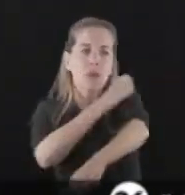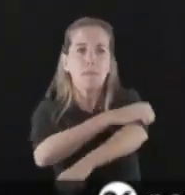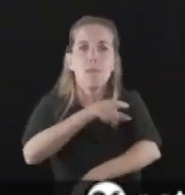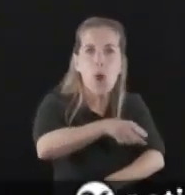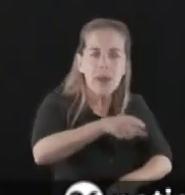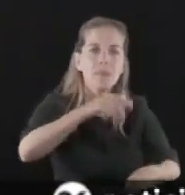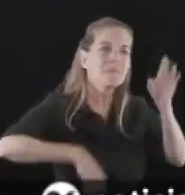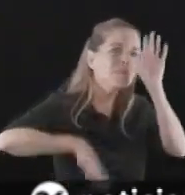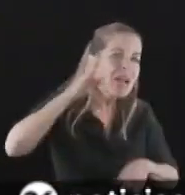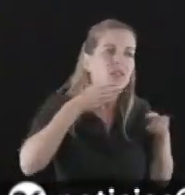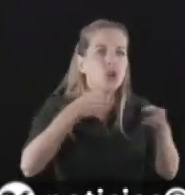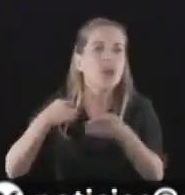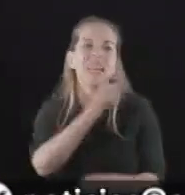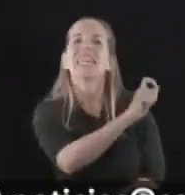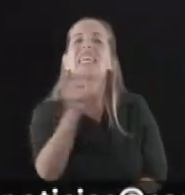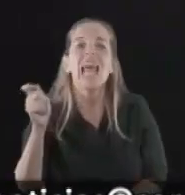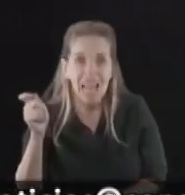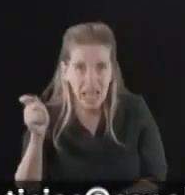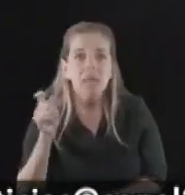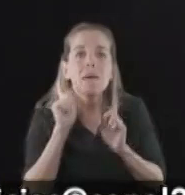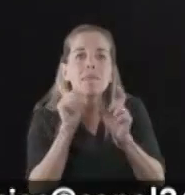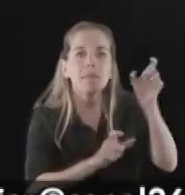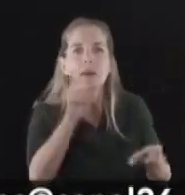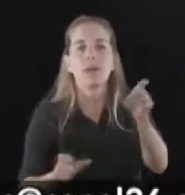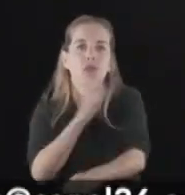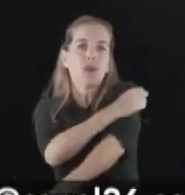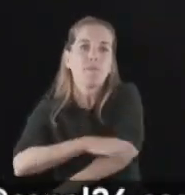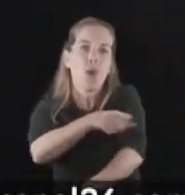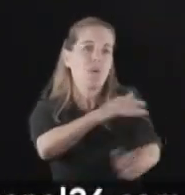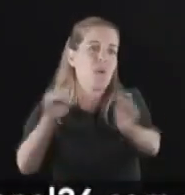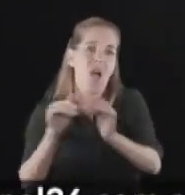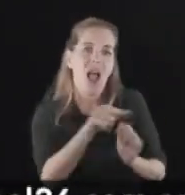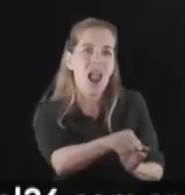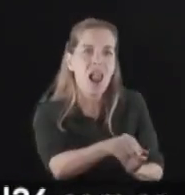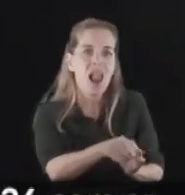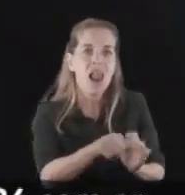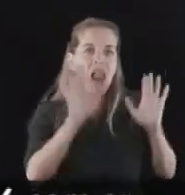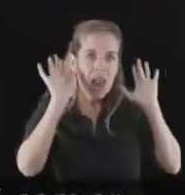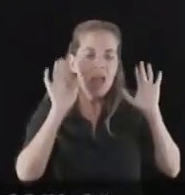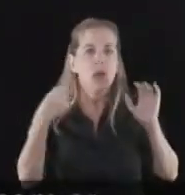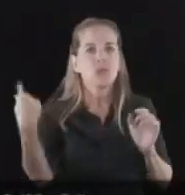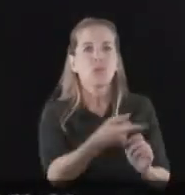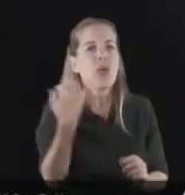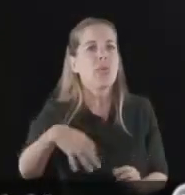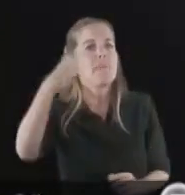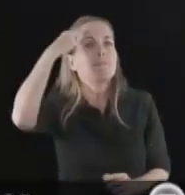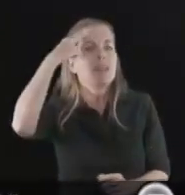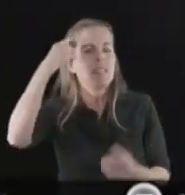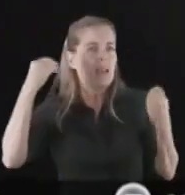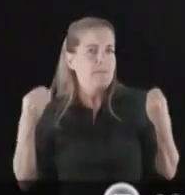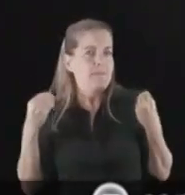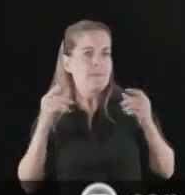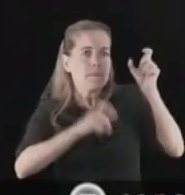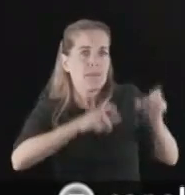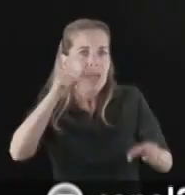solidarios con los pobres, ¿saben quiénes son? Los pobres. Los pobres. Uno debería pensar que son precisamente los